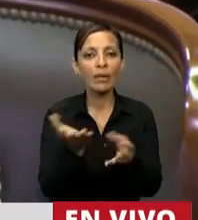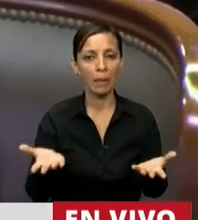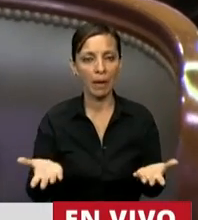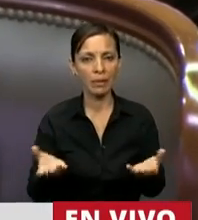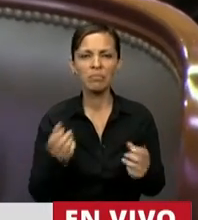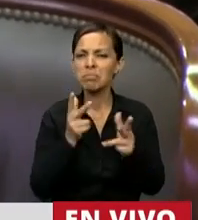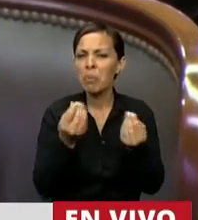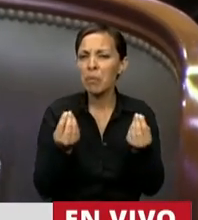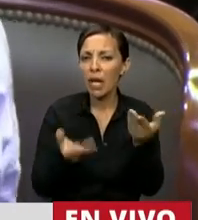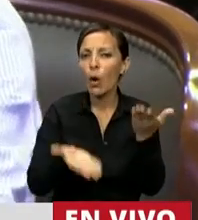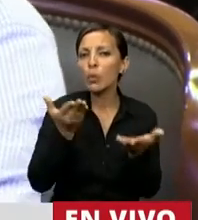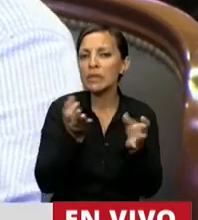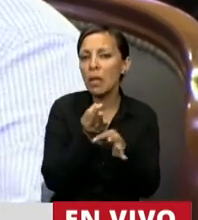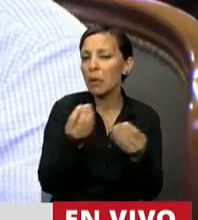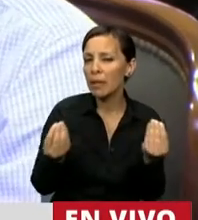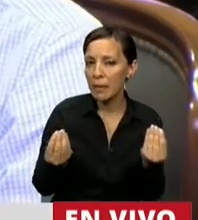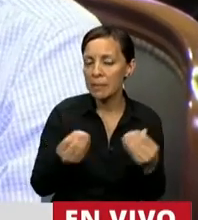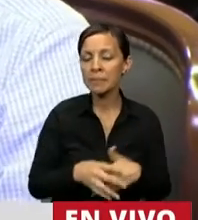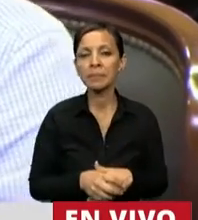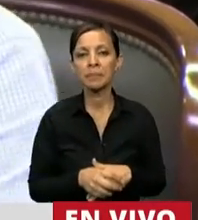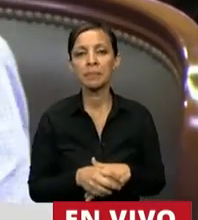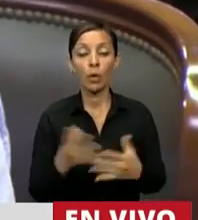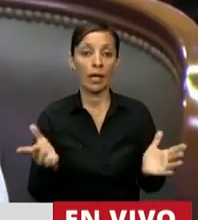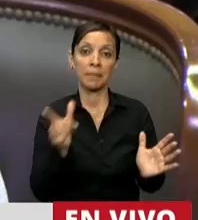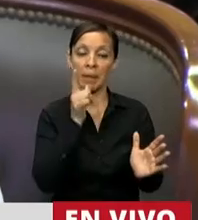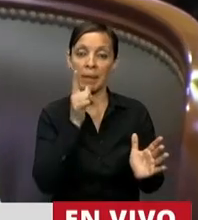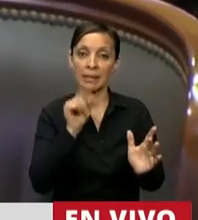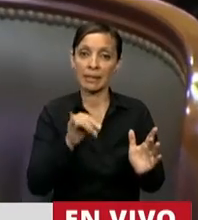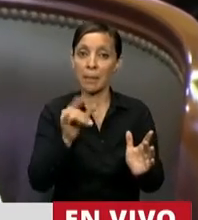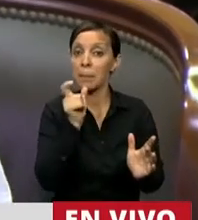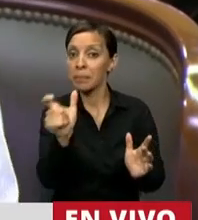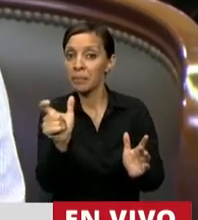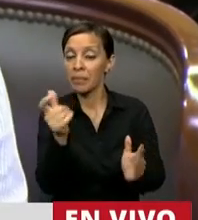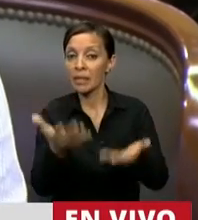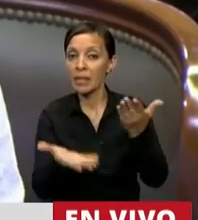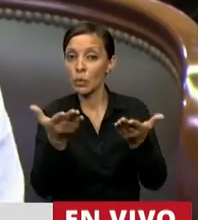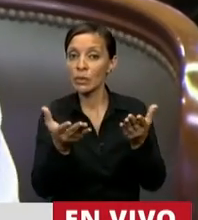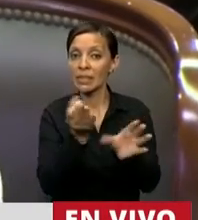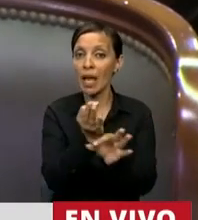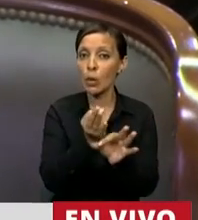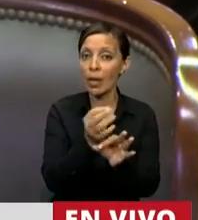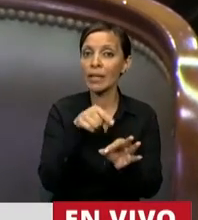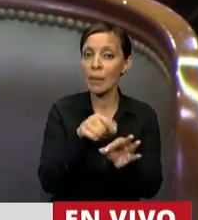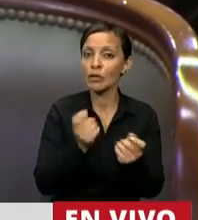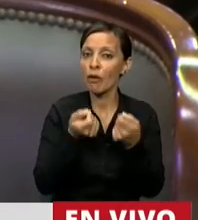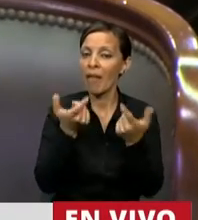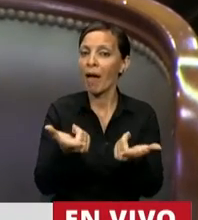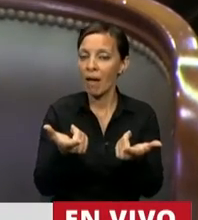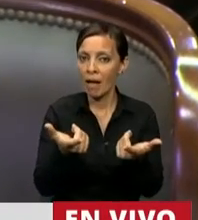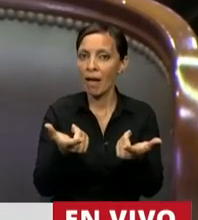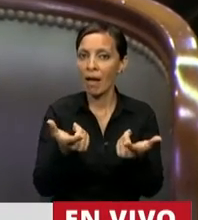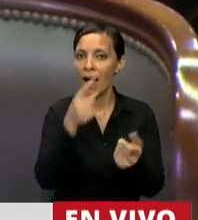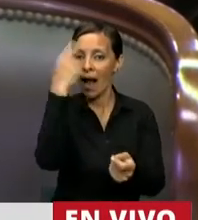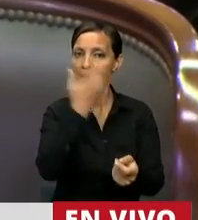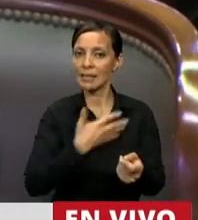digo justicia educativa, señor presidente? Porque la verdad que me parece que es un concepto y una idea que pone